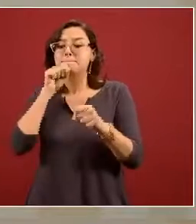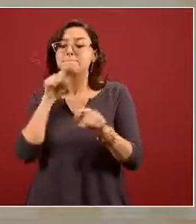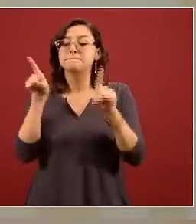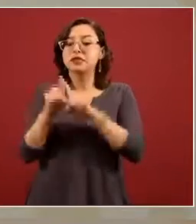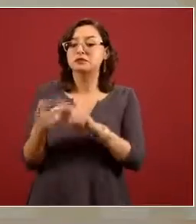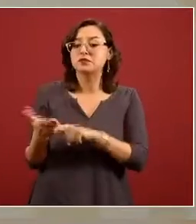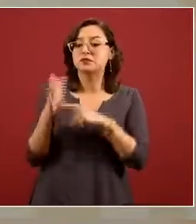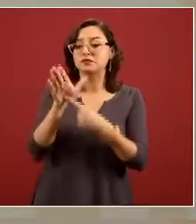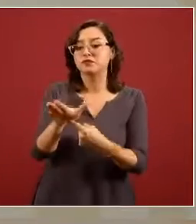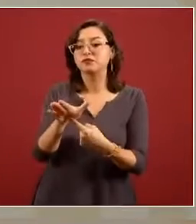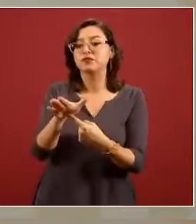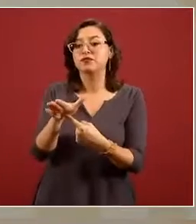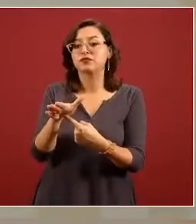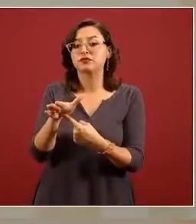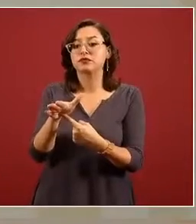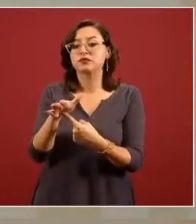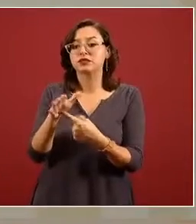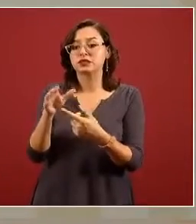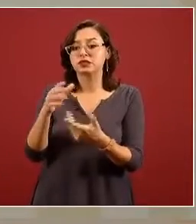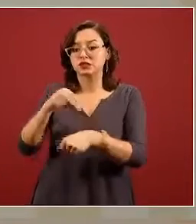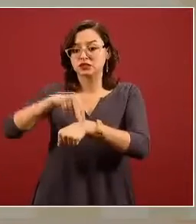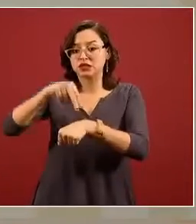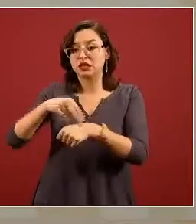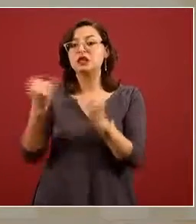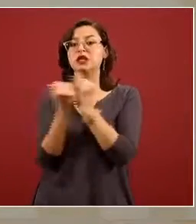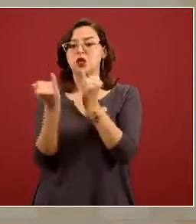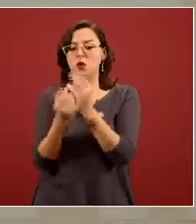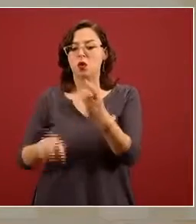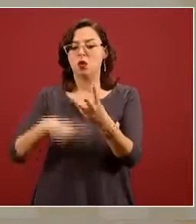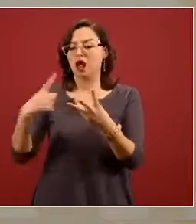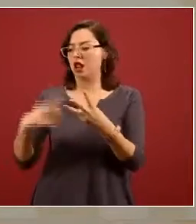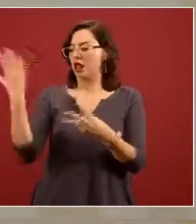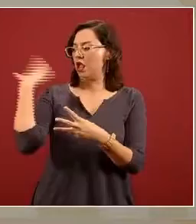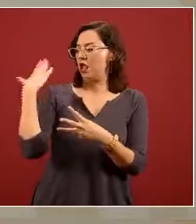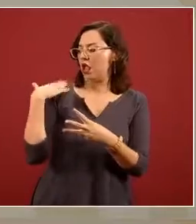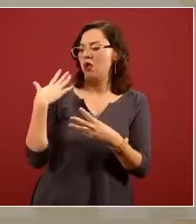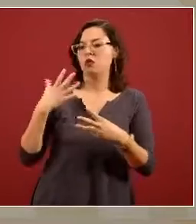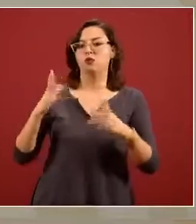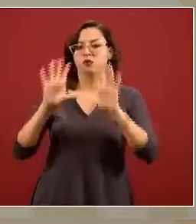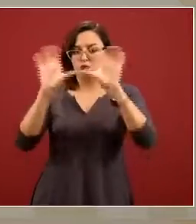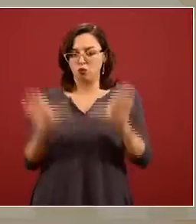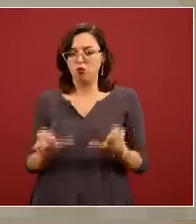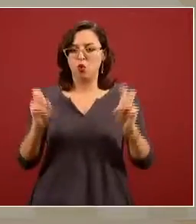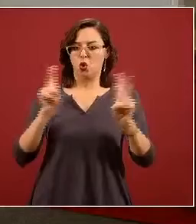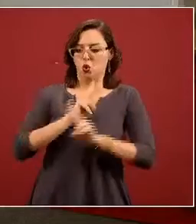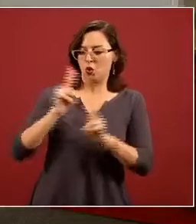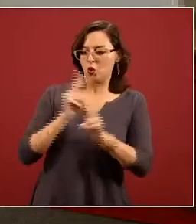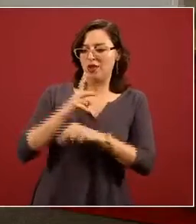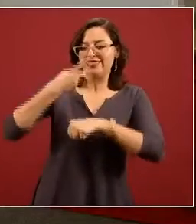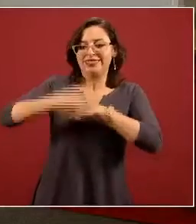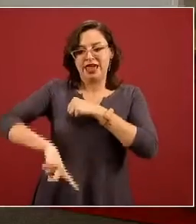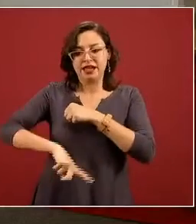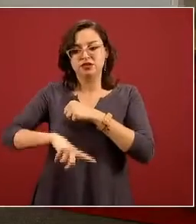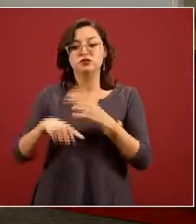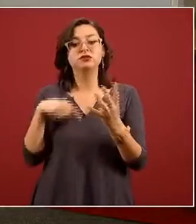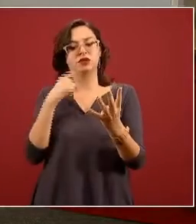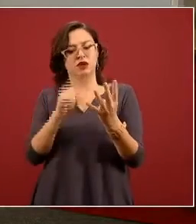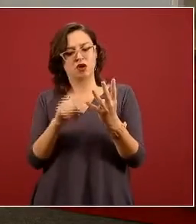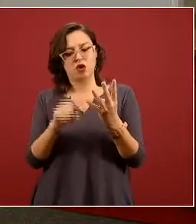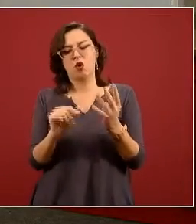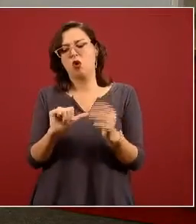yo creo que vamos a hablar también de lo que explica el daño pulmonar, vamos a hablar también, otro que creo que es un